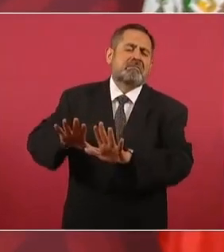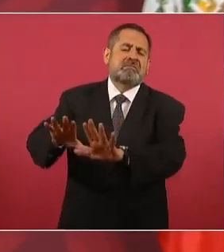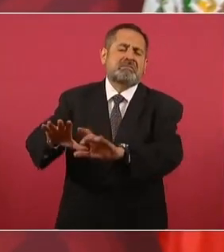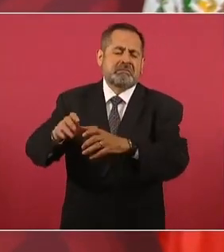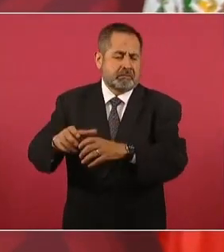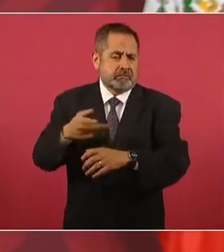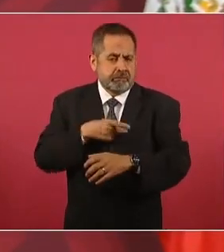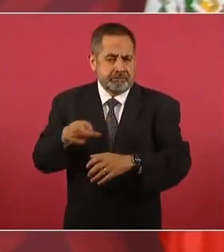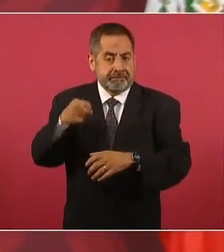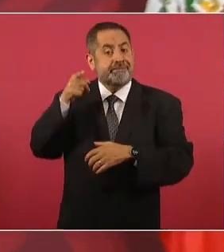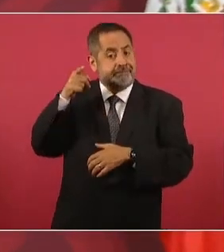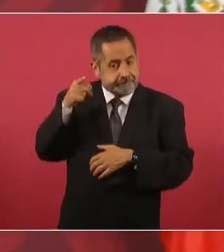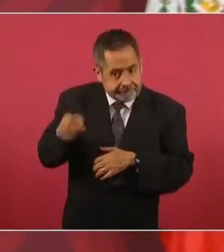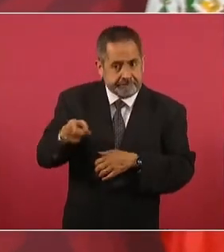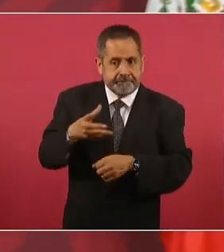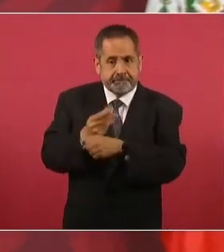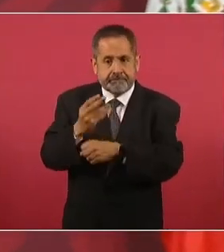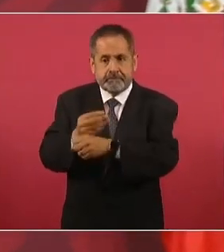como